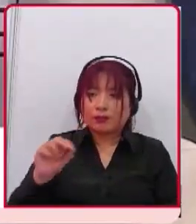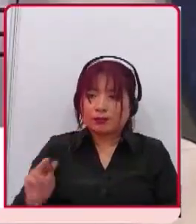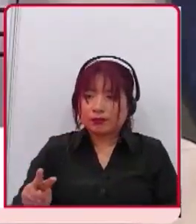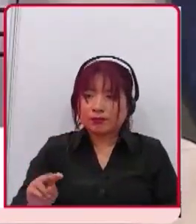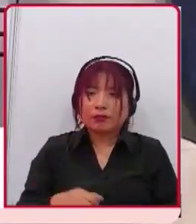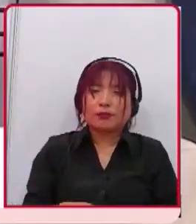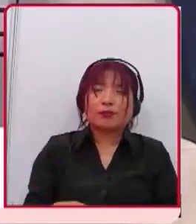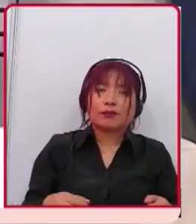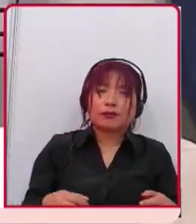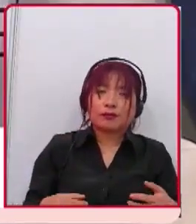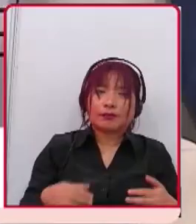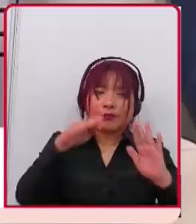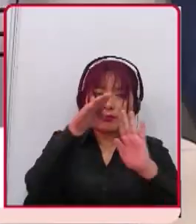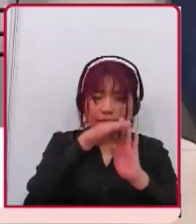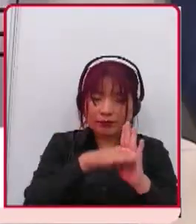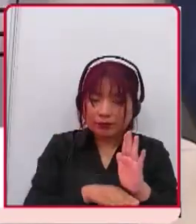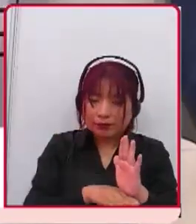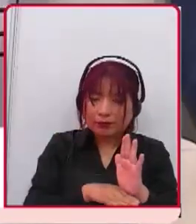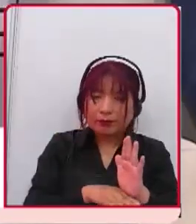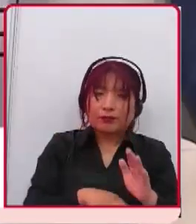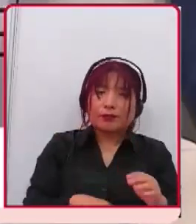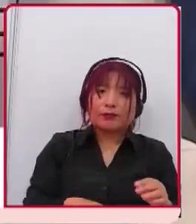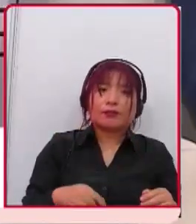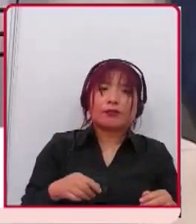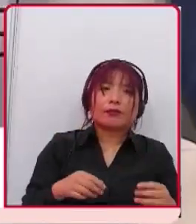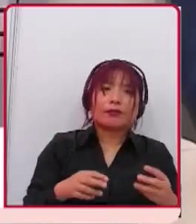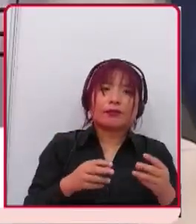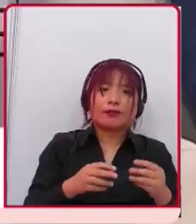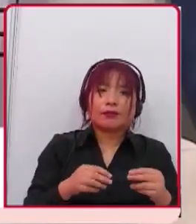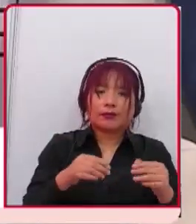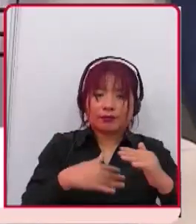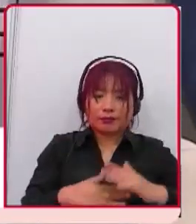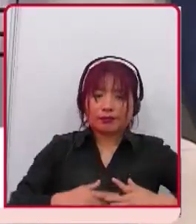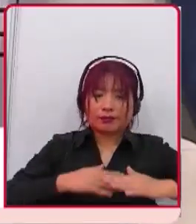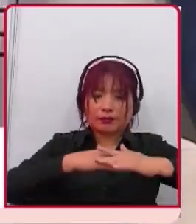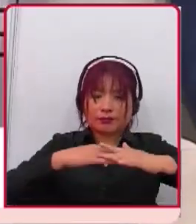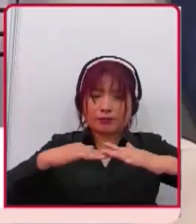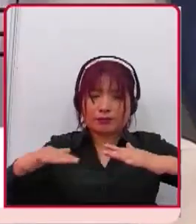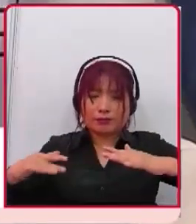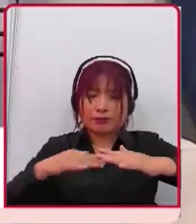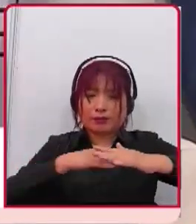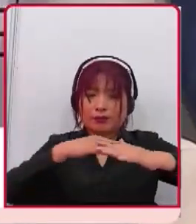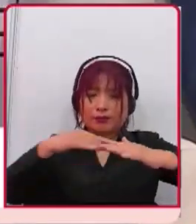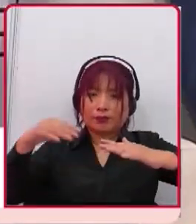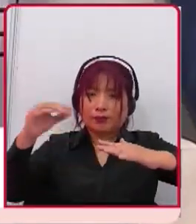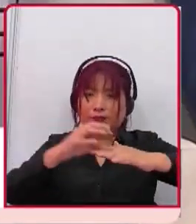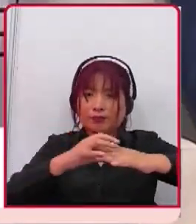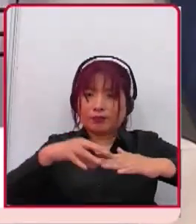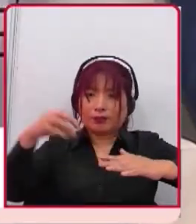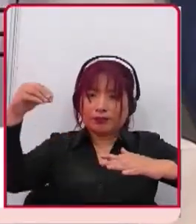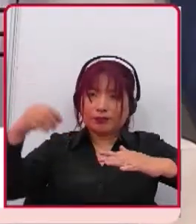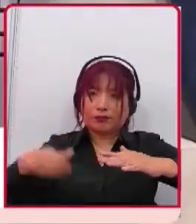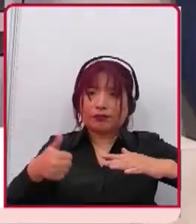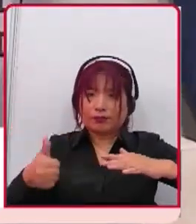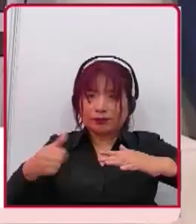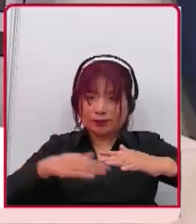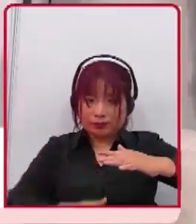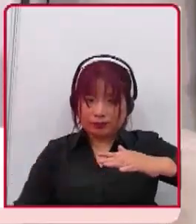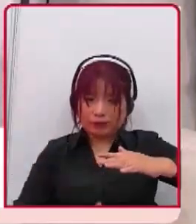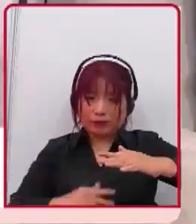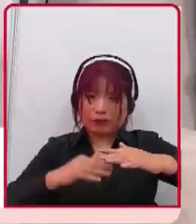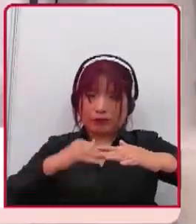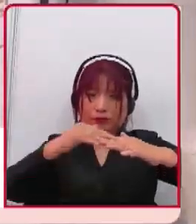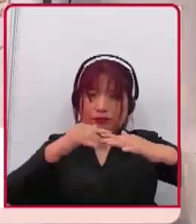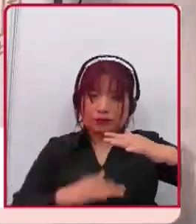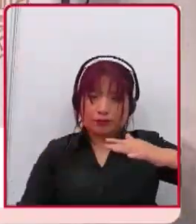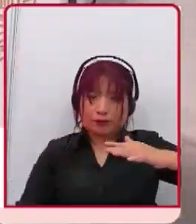carga superficial de estas arcillas, favoreciendo la coflotación pues, de los insolubles. Ya,